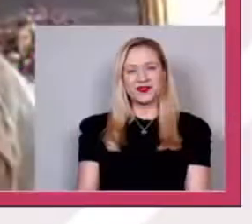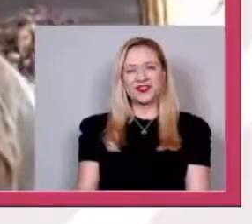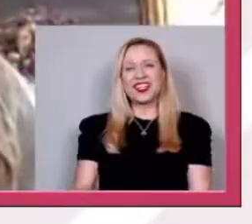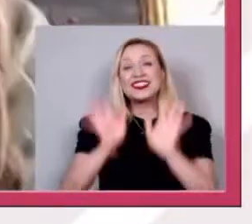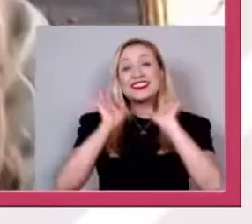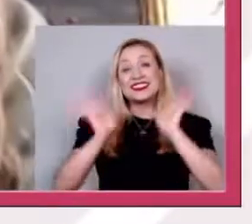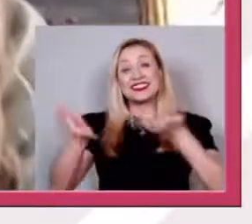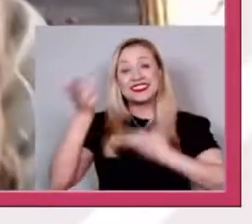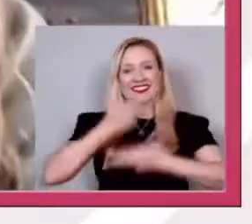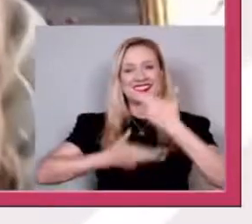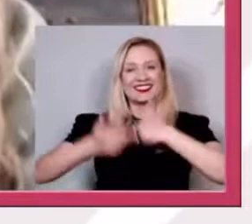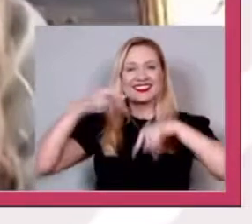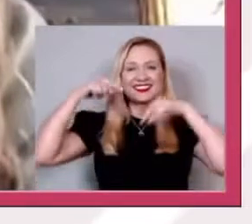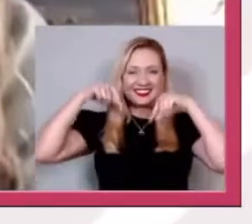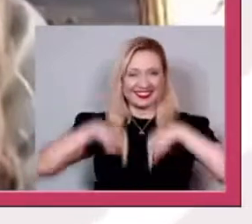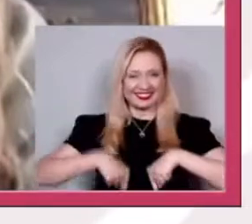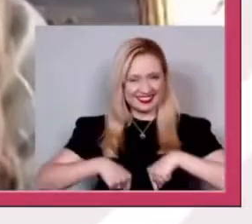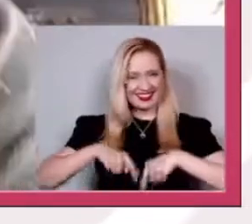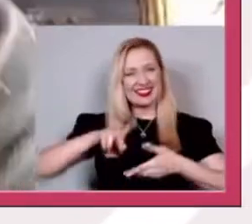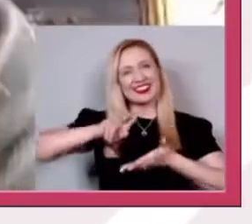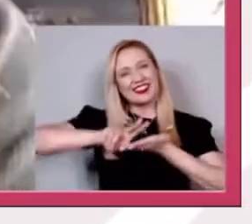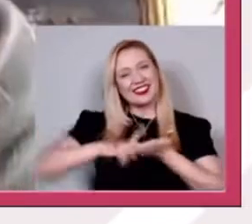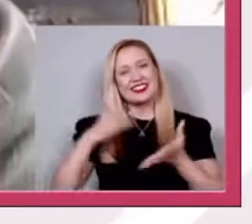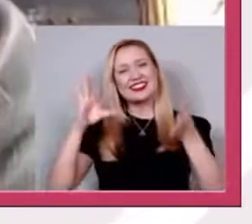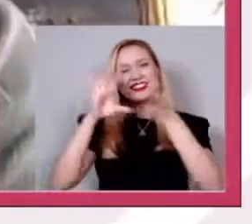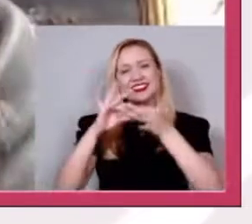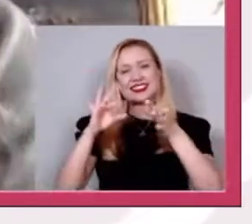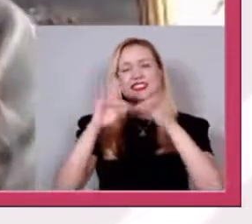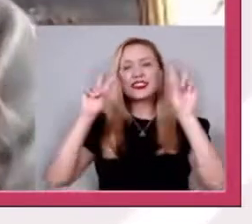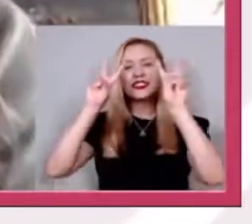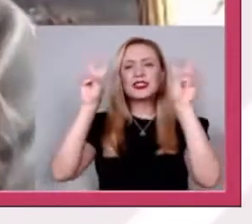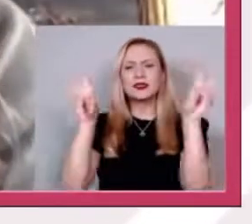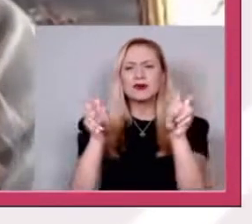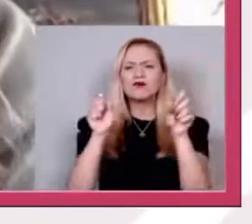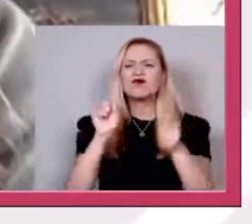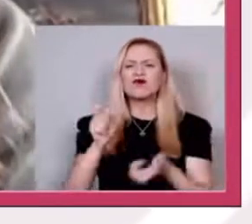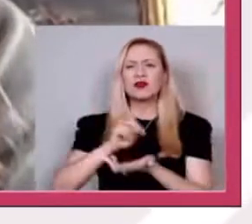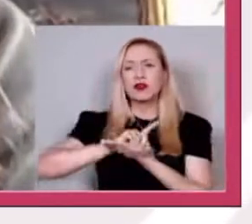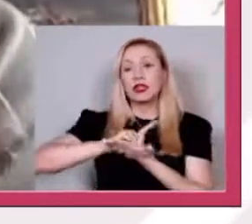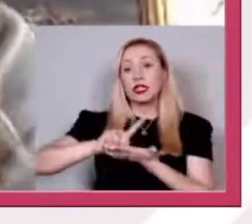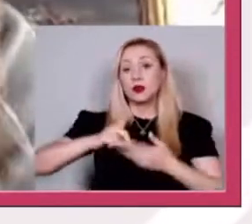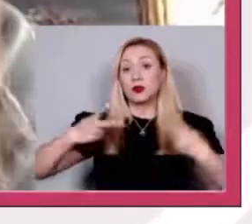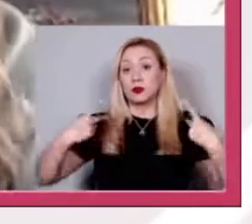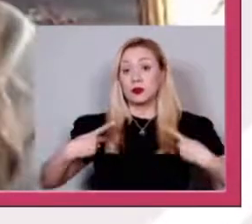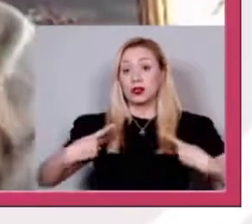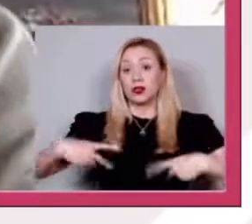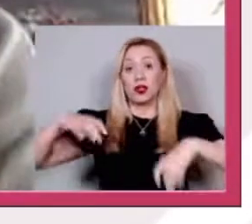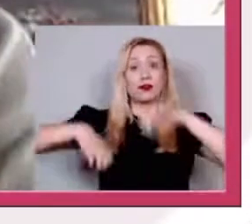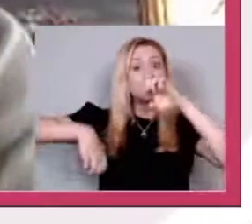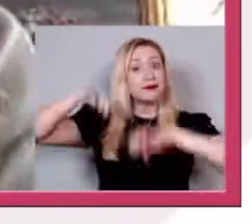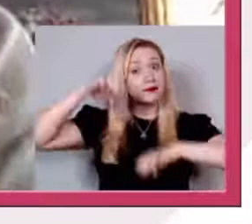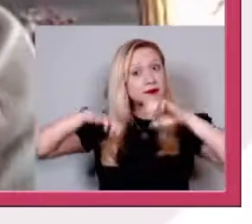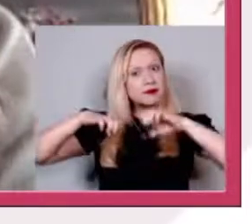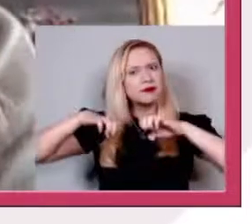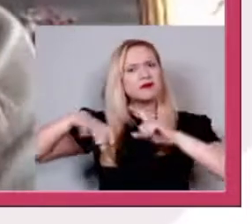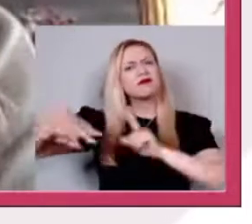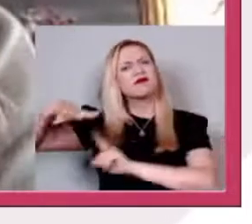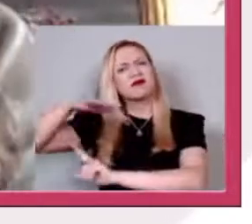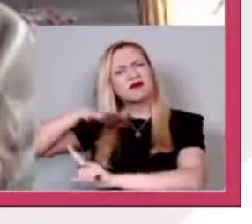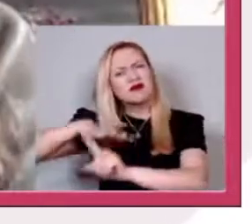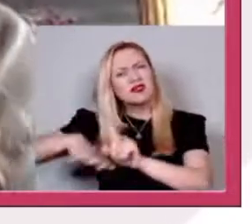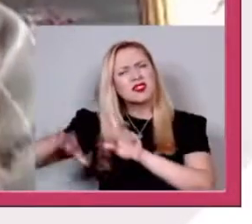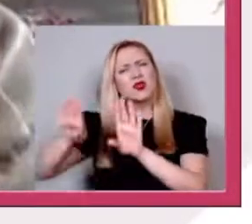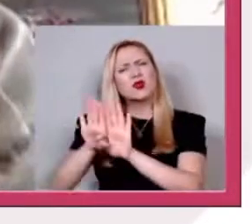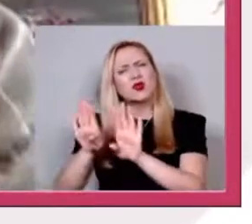Pues ya estamos de vuelta aquí en Espacio Diverso y estamos hablando sobre derechos de las personas mayores, los contextos de